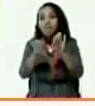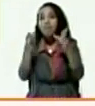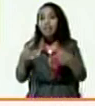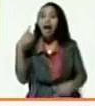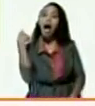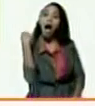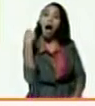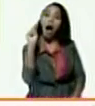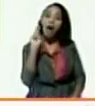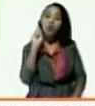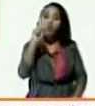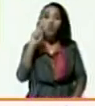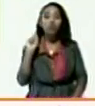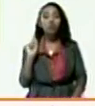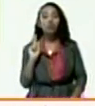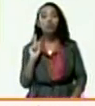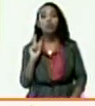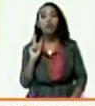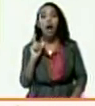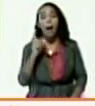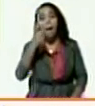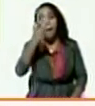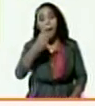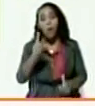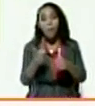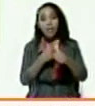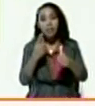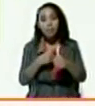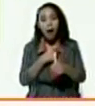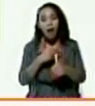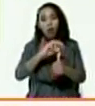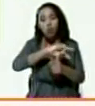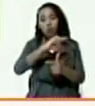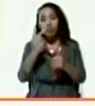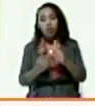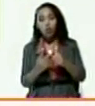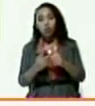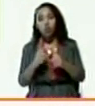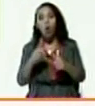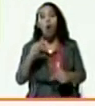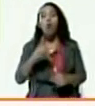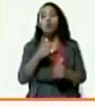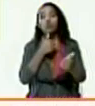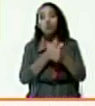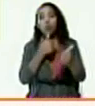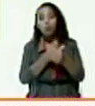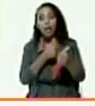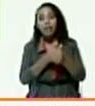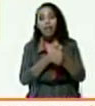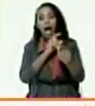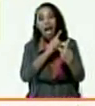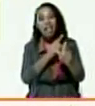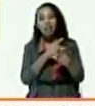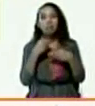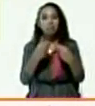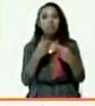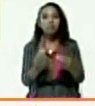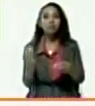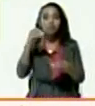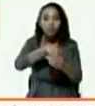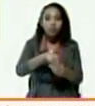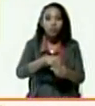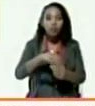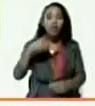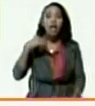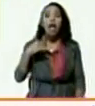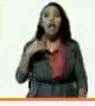tiene uno principal y dos suplentes. Y está allí incorporada nuestra juventud del